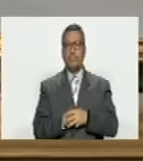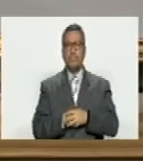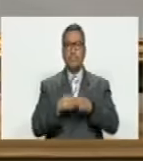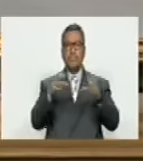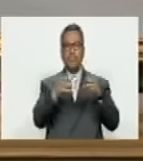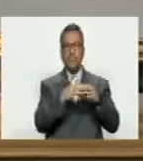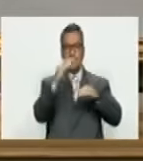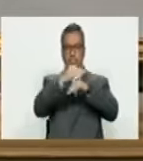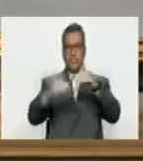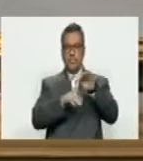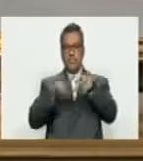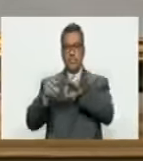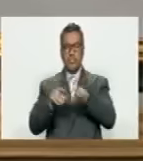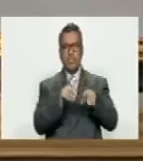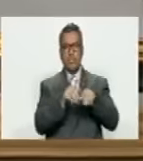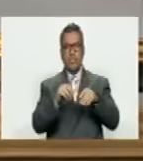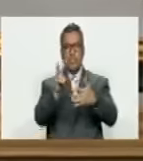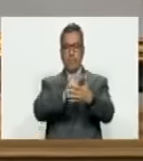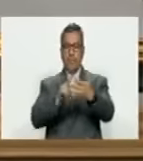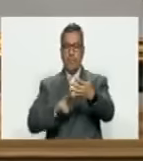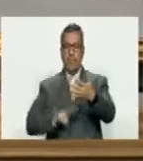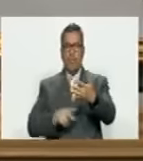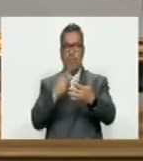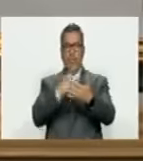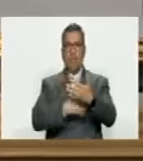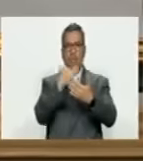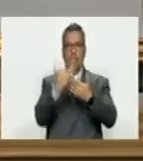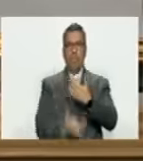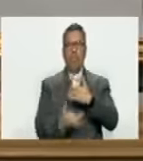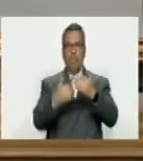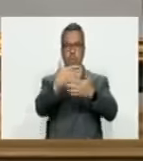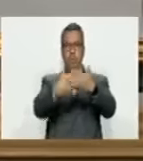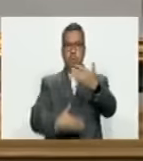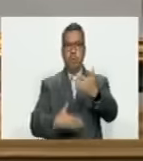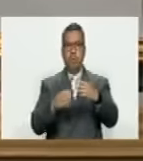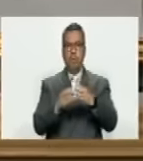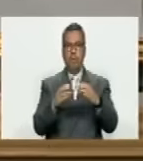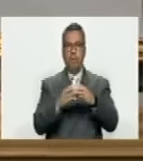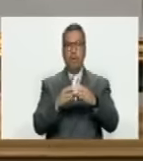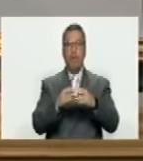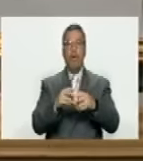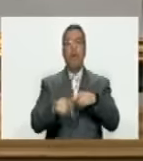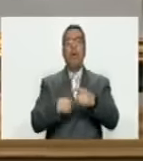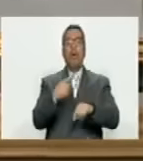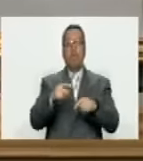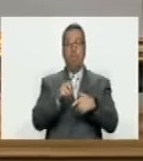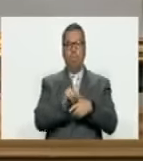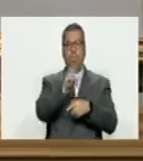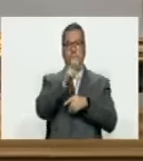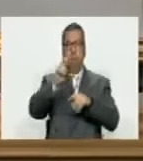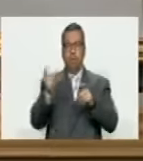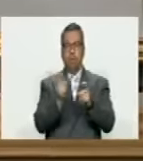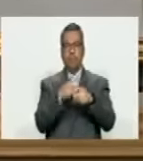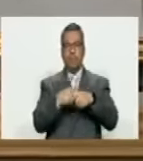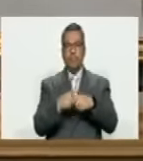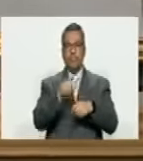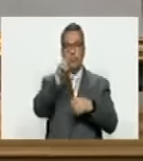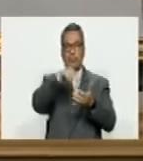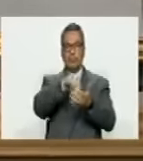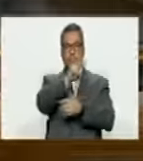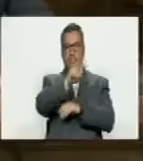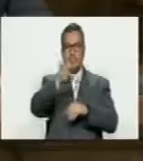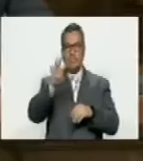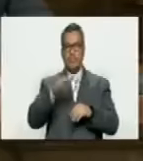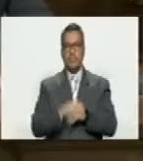Ciudadano Subsecretario, sirve a dar lectura al proyecto del acta de la sesión extraordinaria del 22 de agosto de 2024.